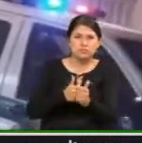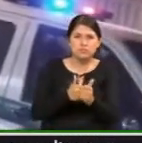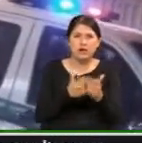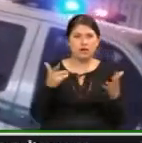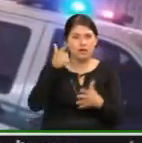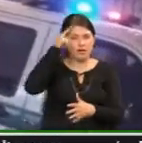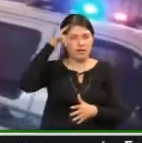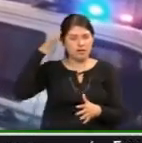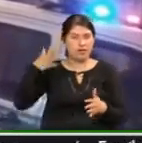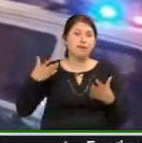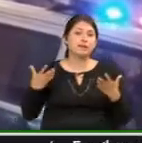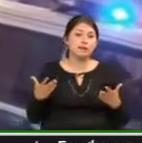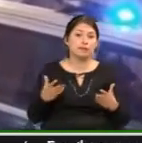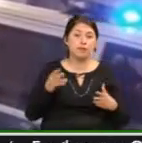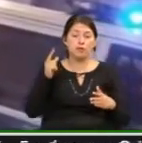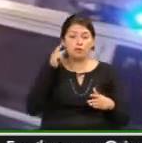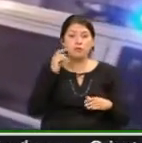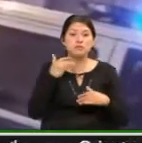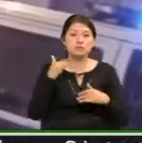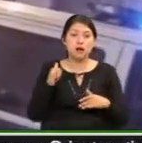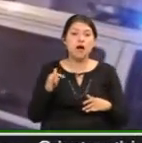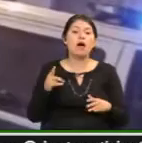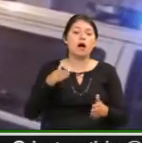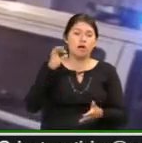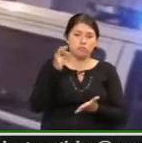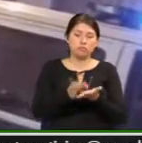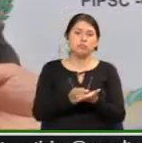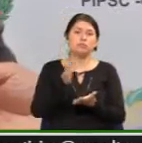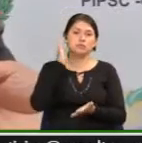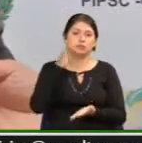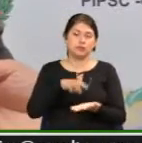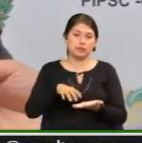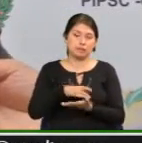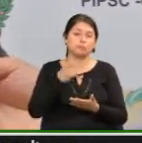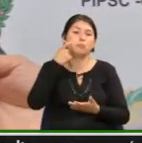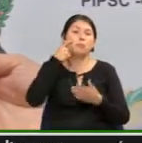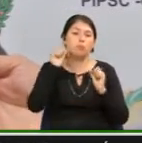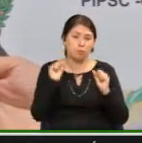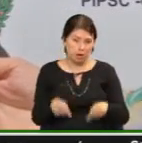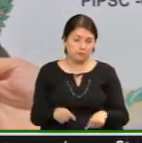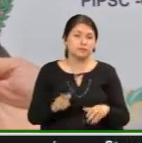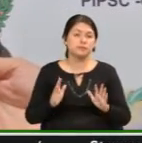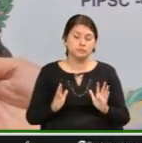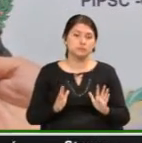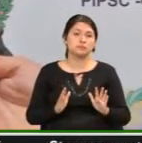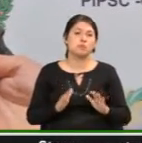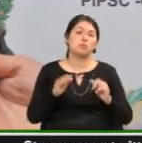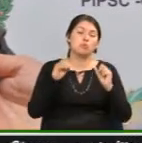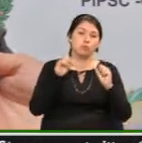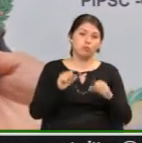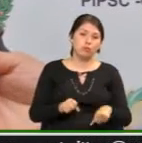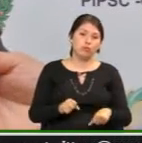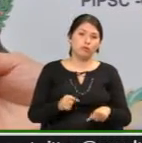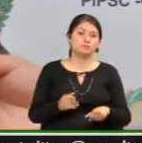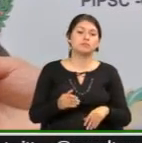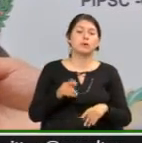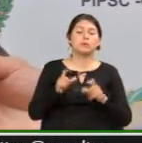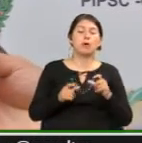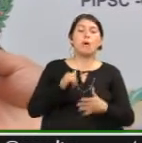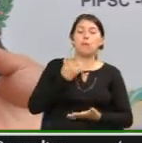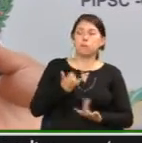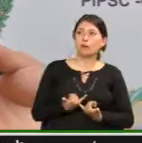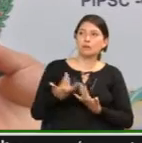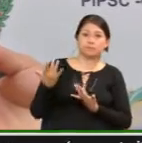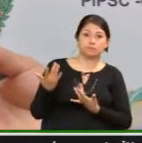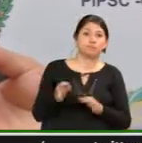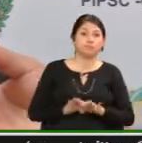desde Cartagena y no estaría ya en la capital santandereana. Puede ser que haya sido así, puede ser que haya sido alguien de acá.